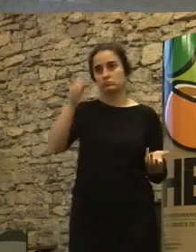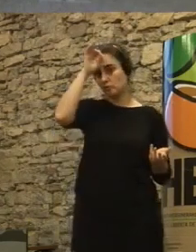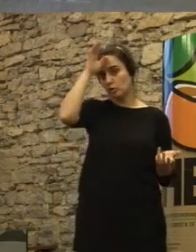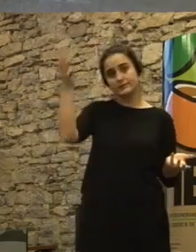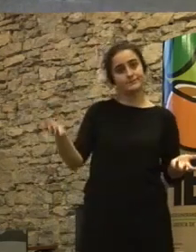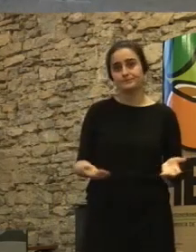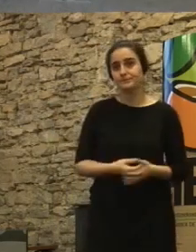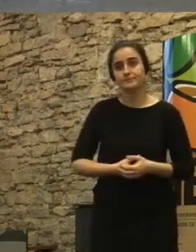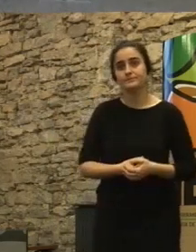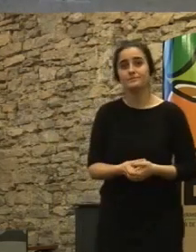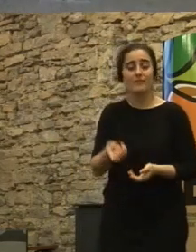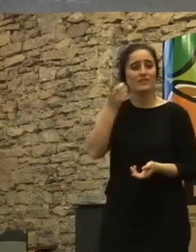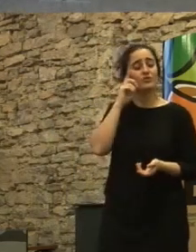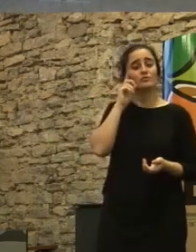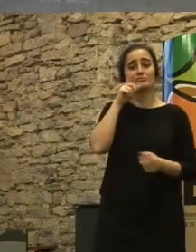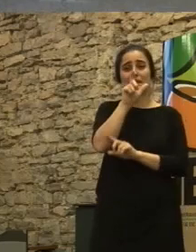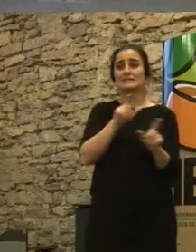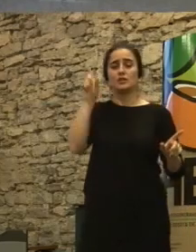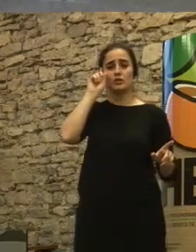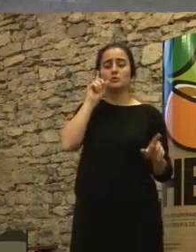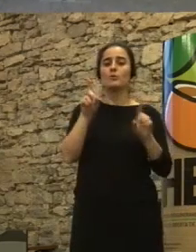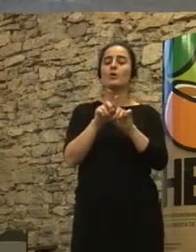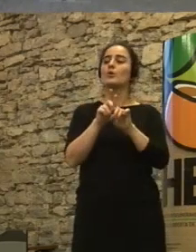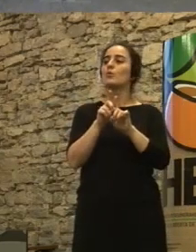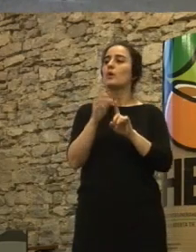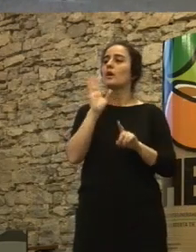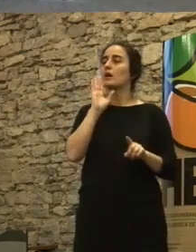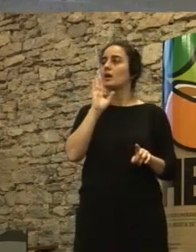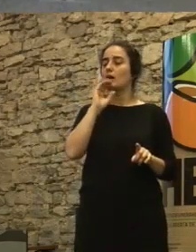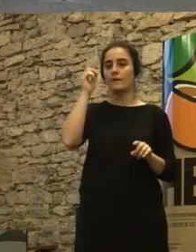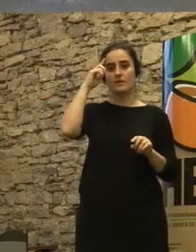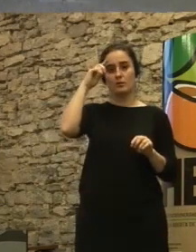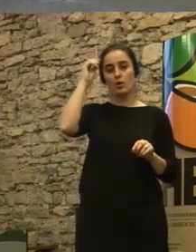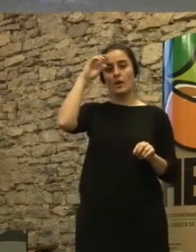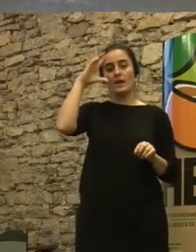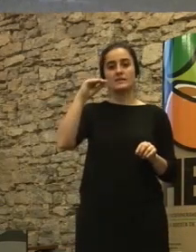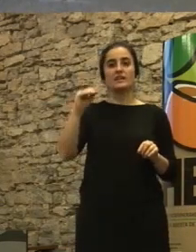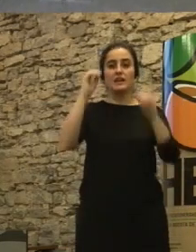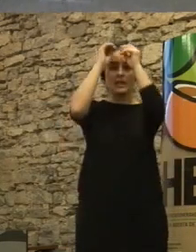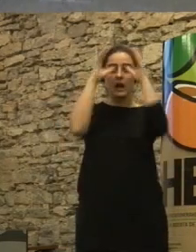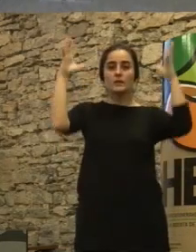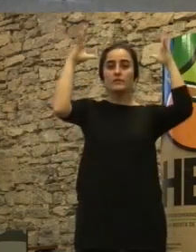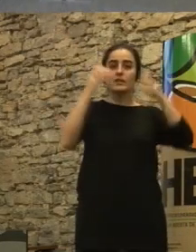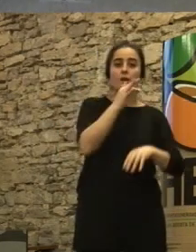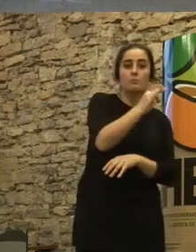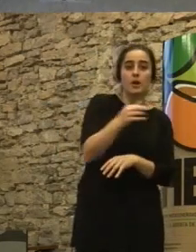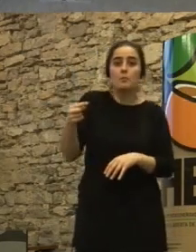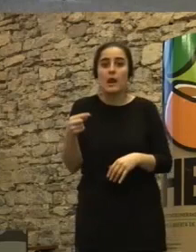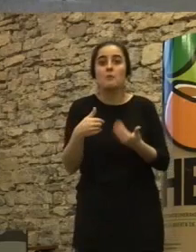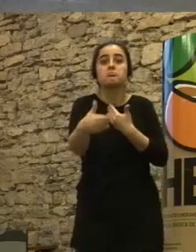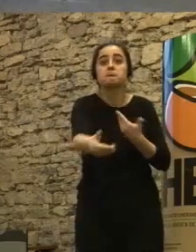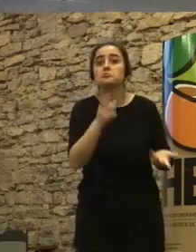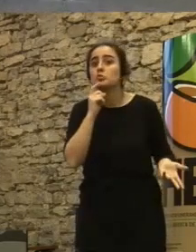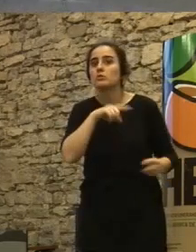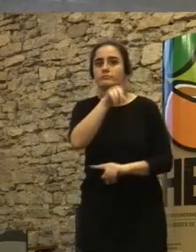sabes. Nadie lo sabe y eso es como si la inteligencia artificial va a ser buena o mala, ¿sabes? Hablamos muchísimo de eso, pero la verdad es que